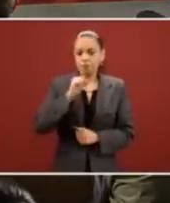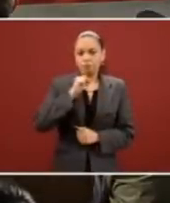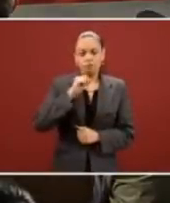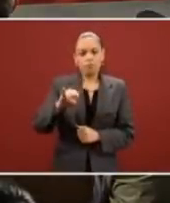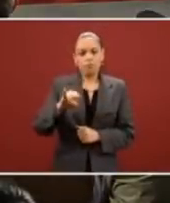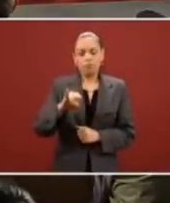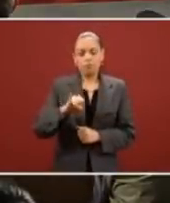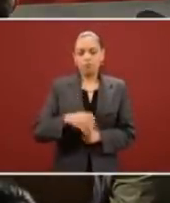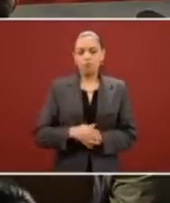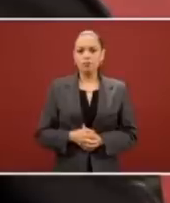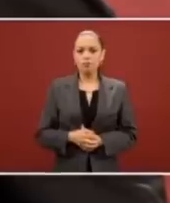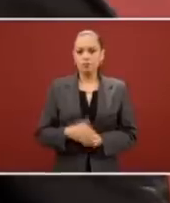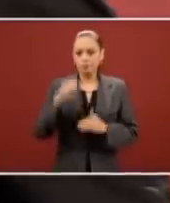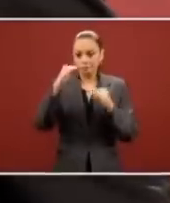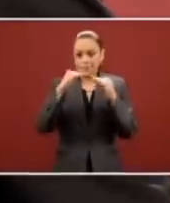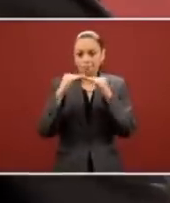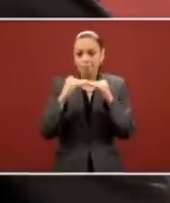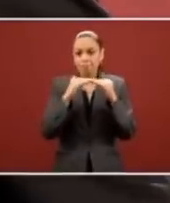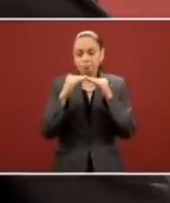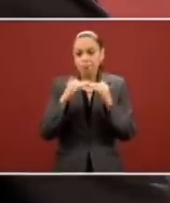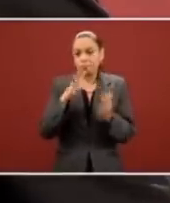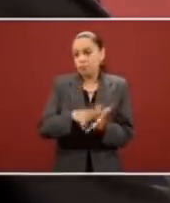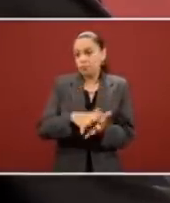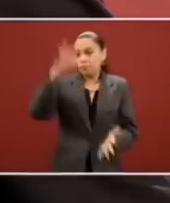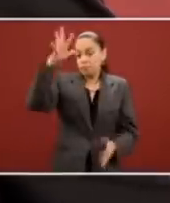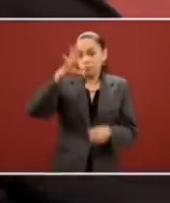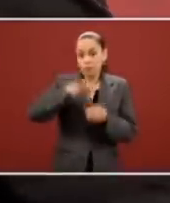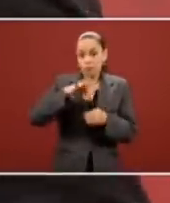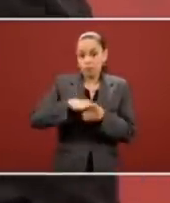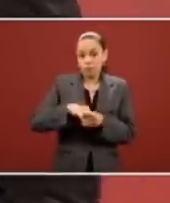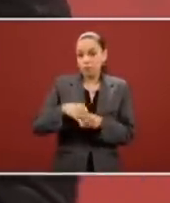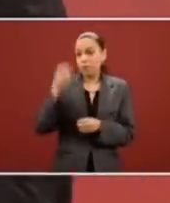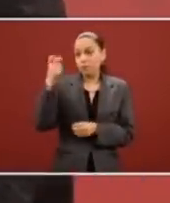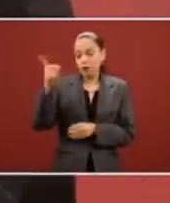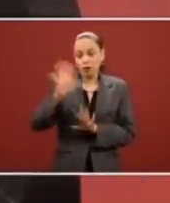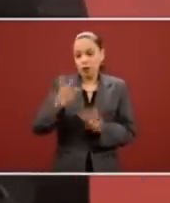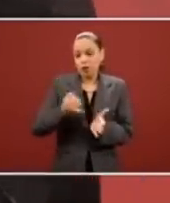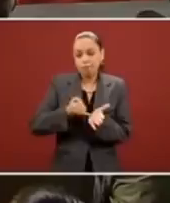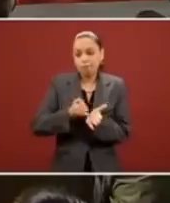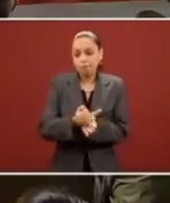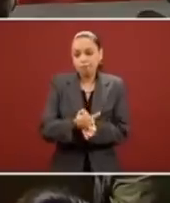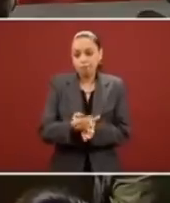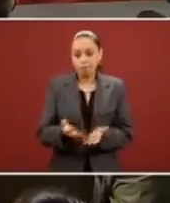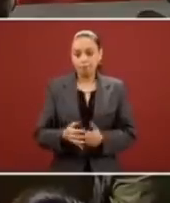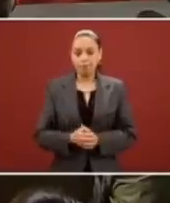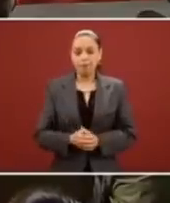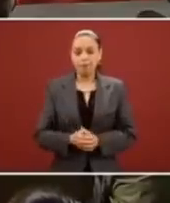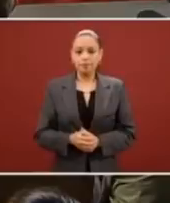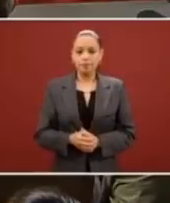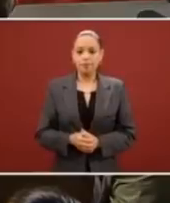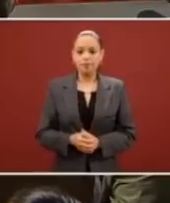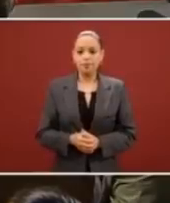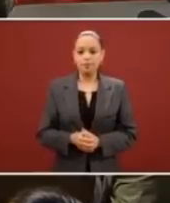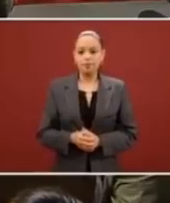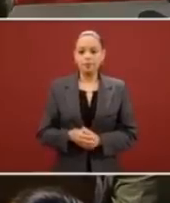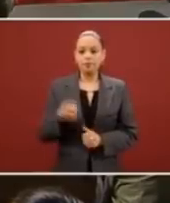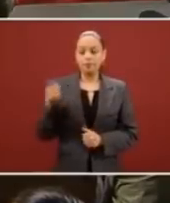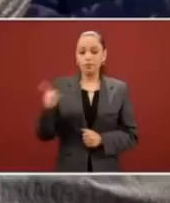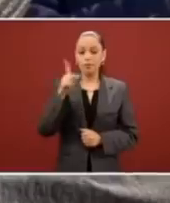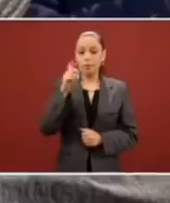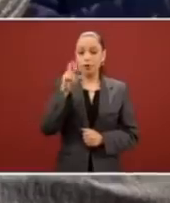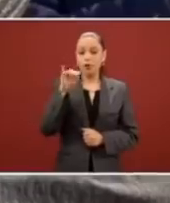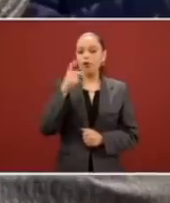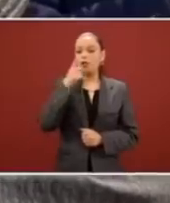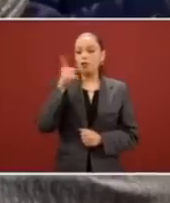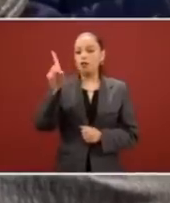En la democracia es la mayoría la que decide. A ver, ¿por qué no pones otra vez el cuadro? Porfirio dice que son hipócritas los